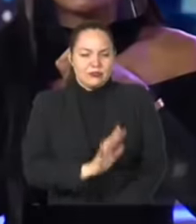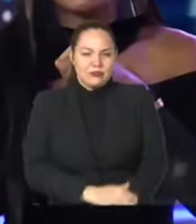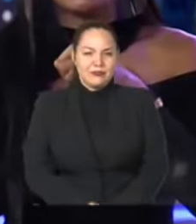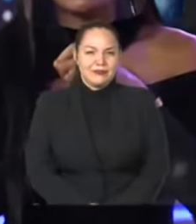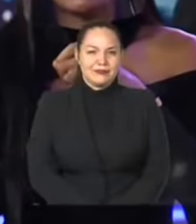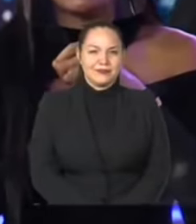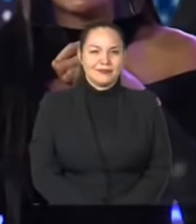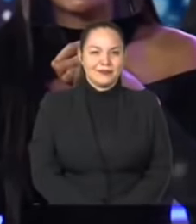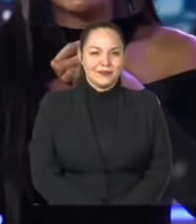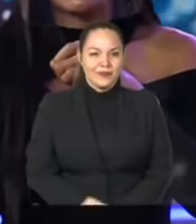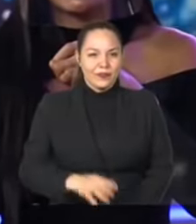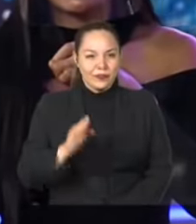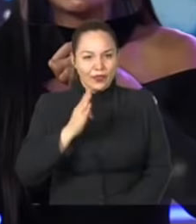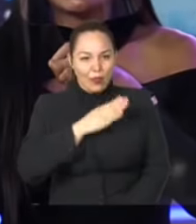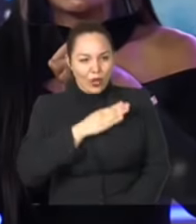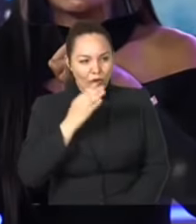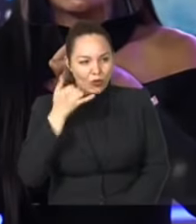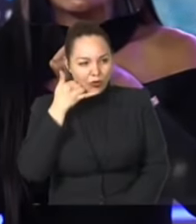Bueno.